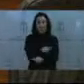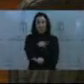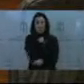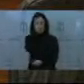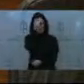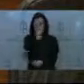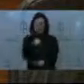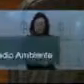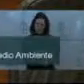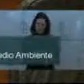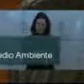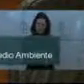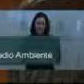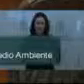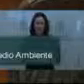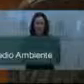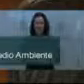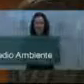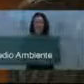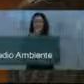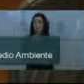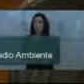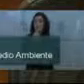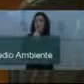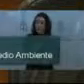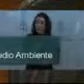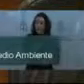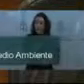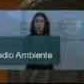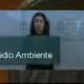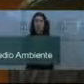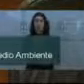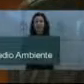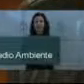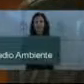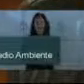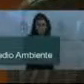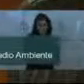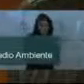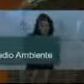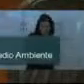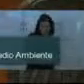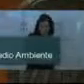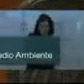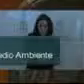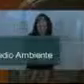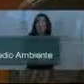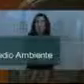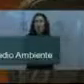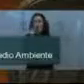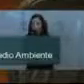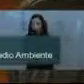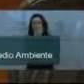Si he dicho que no se puede erradicar o que no es o no tenemos evidencias científicas que nos permitan hacer esa